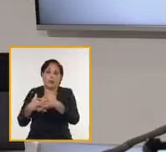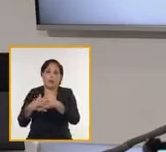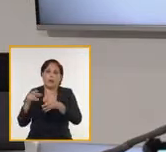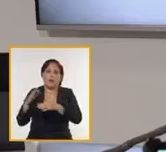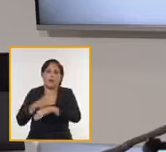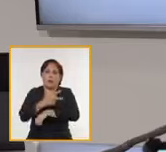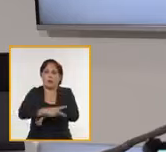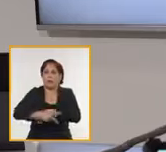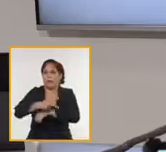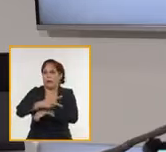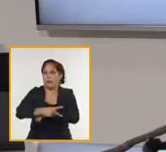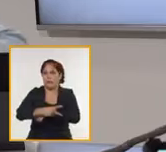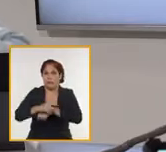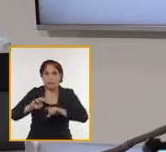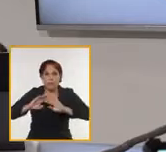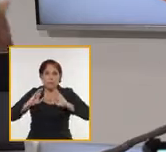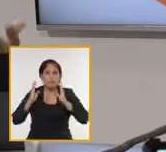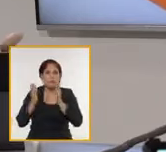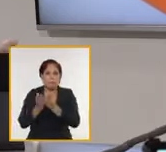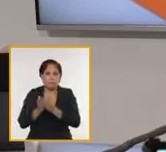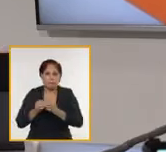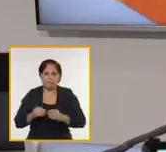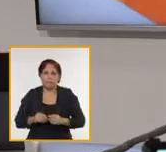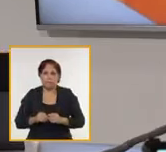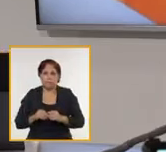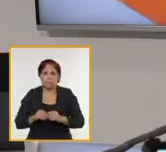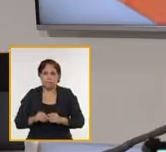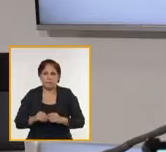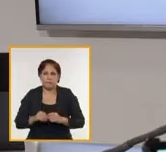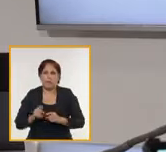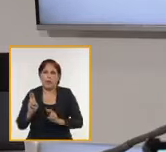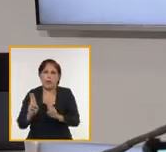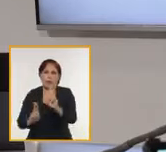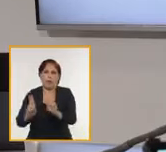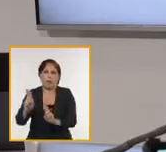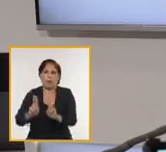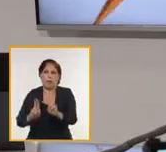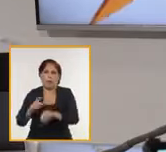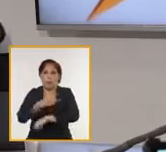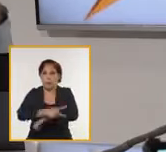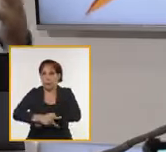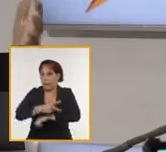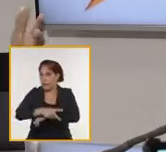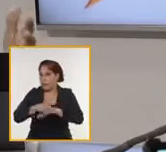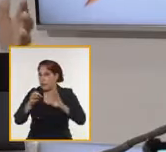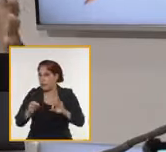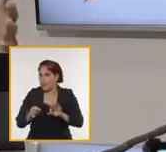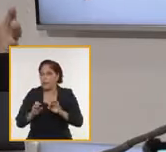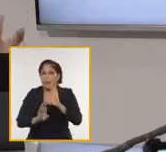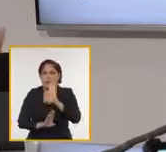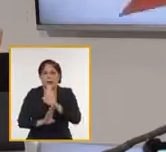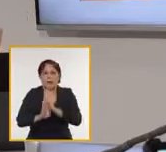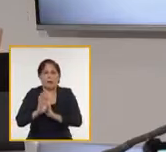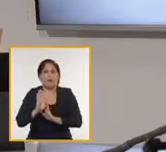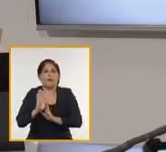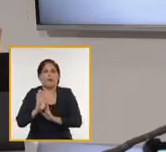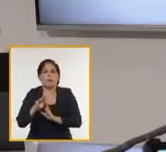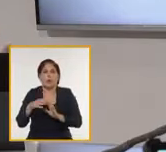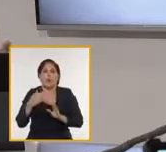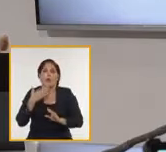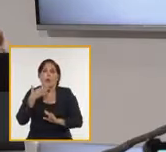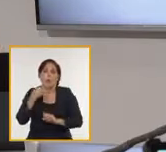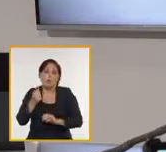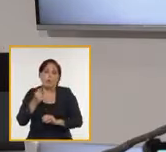fortalecimiento del multilateralismo. Es decir, hay un consenso de estos países de avanzar hacia un nuevo